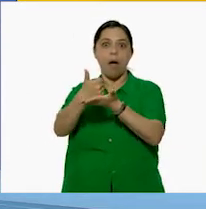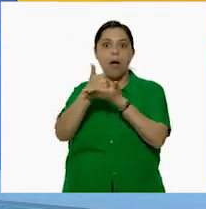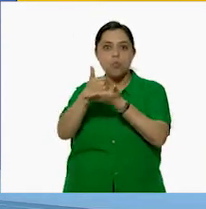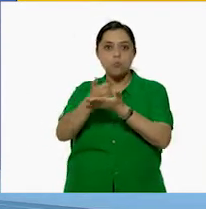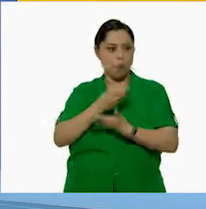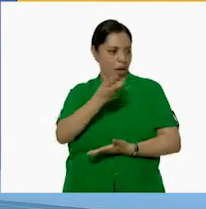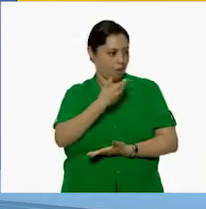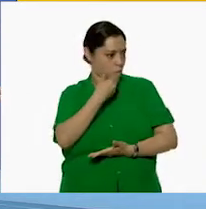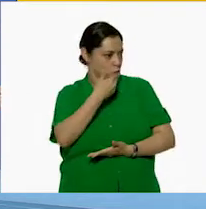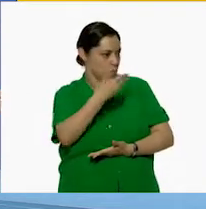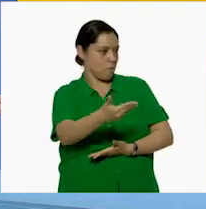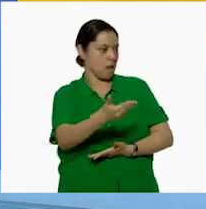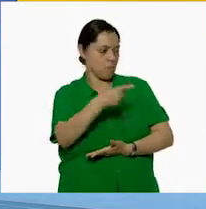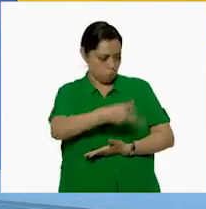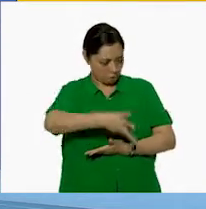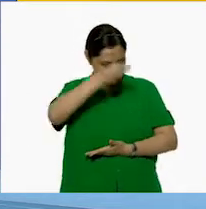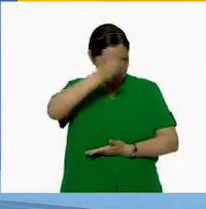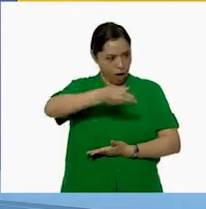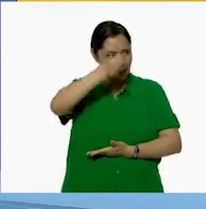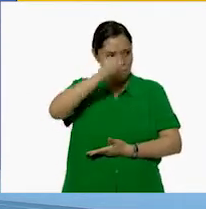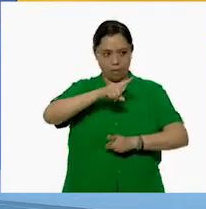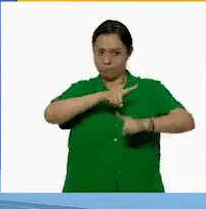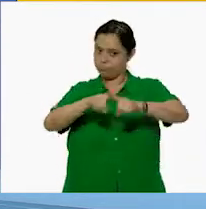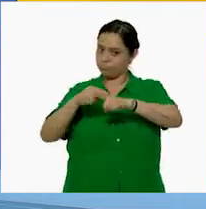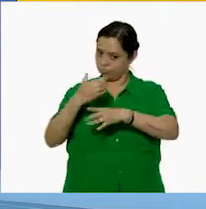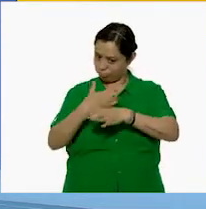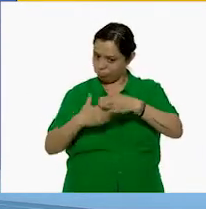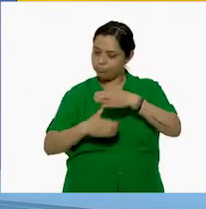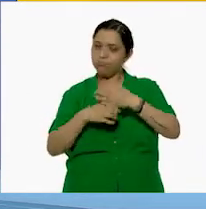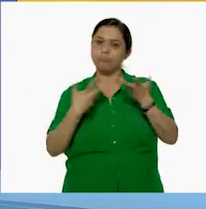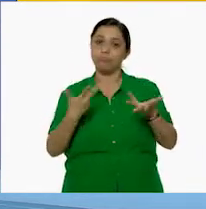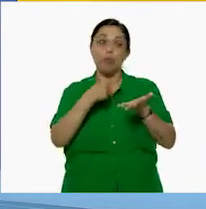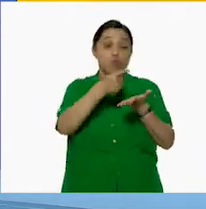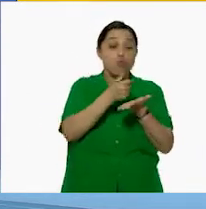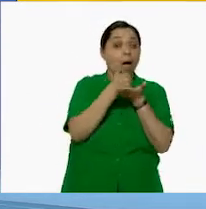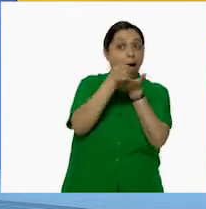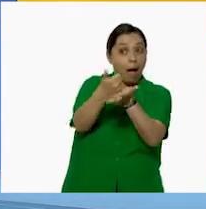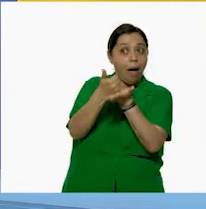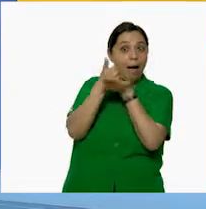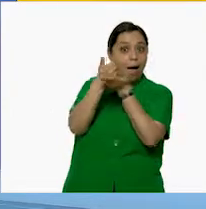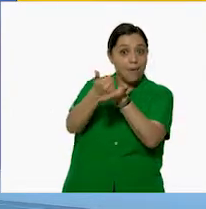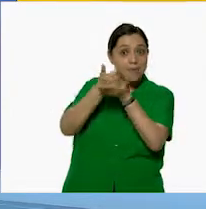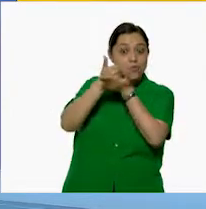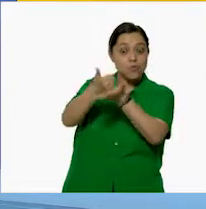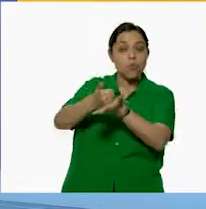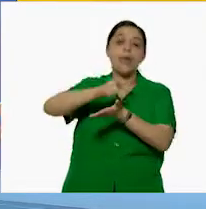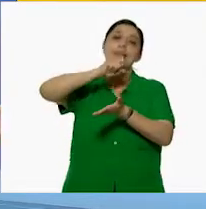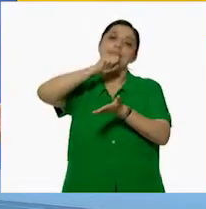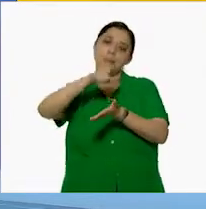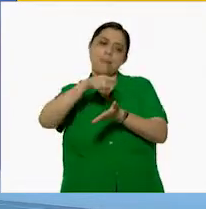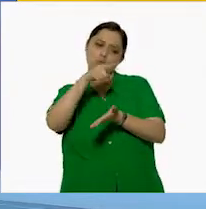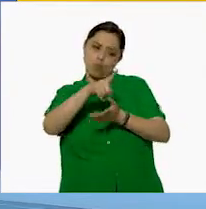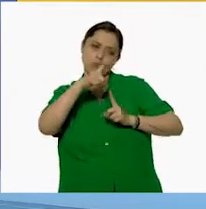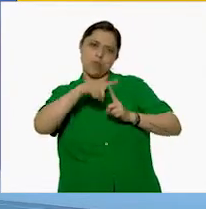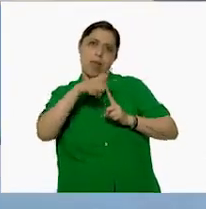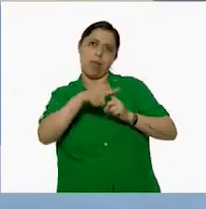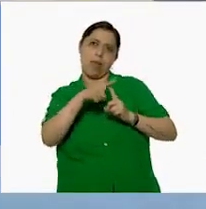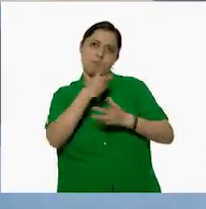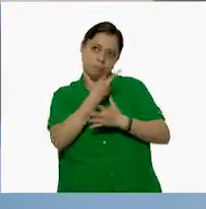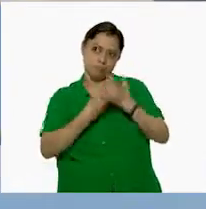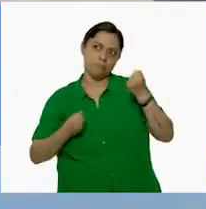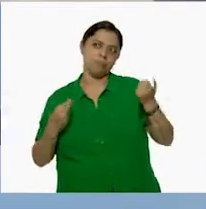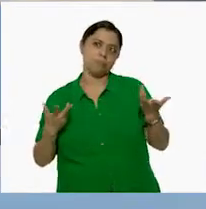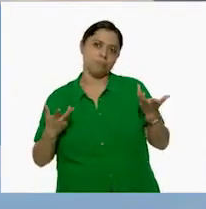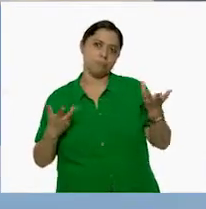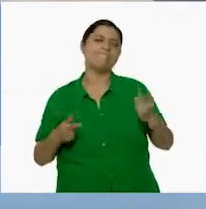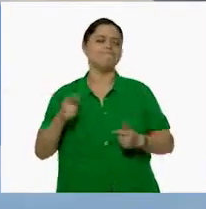es muy bueno. Seguro estás aprendiendo muchas cosas. Ayudando a tu tía y, por supuesto, también haciendo tu tarea. Sí,